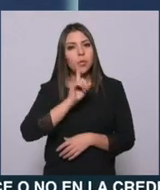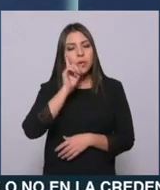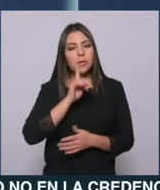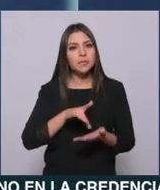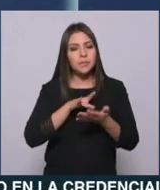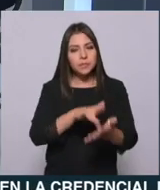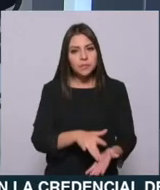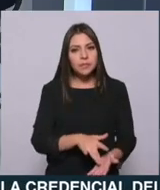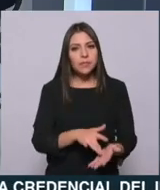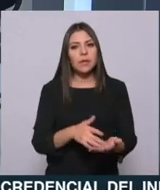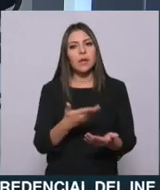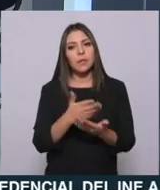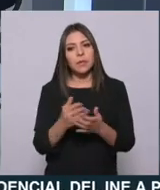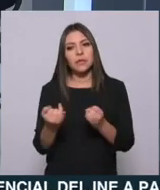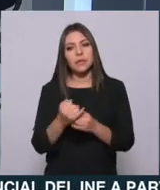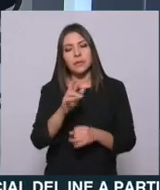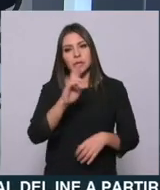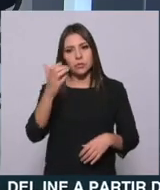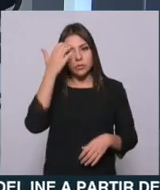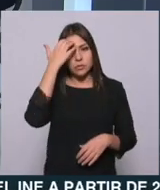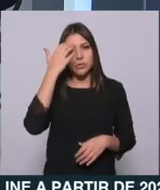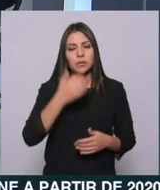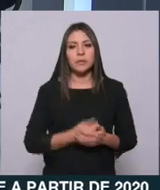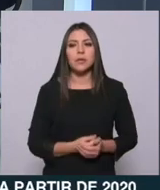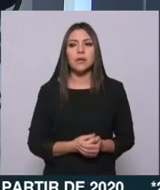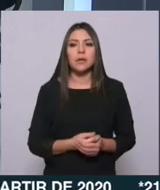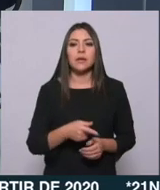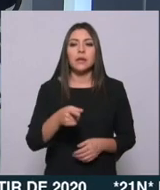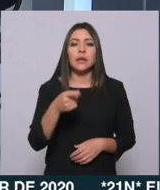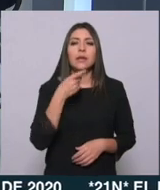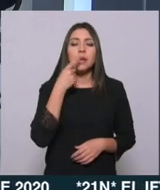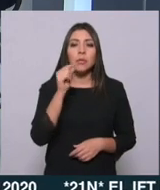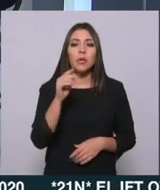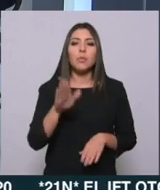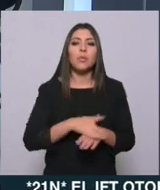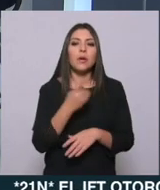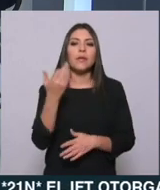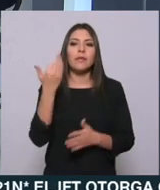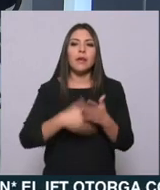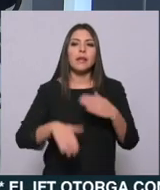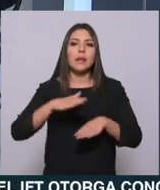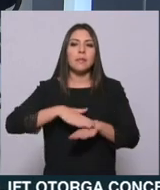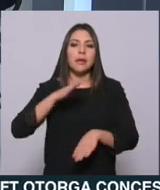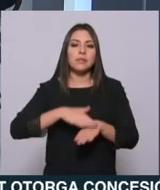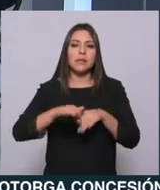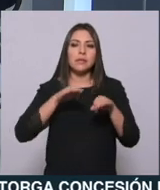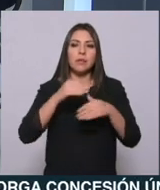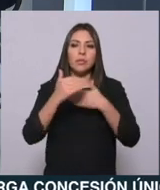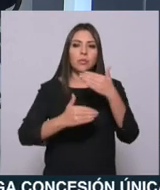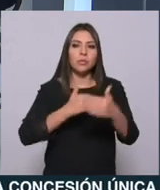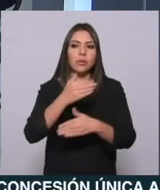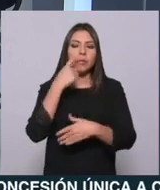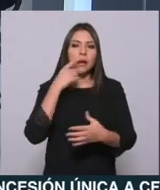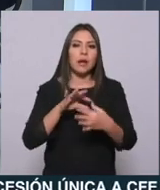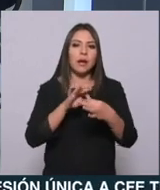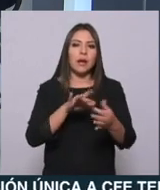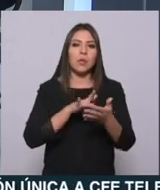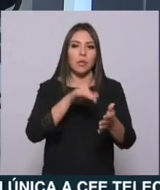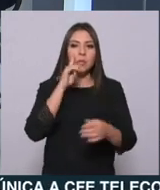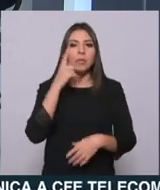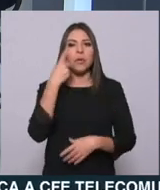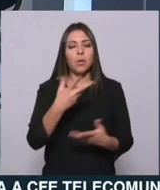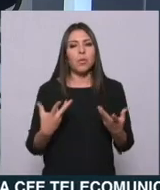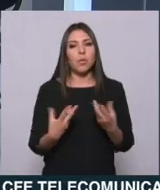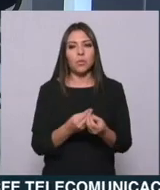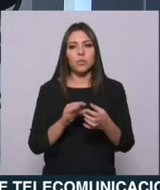y por eso también un poco el reconocimiento. Digo un poco porque tiene que avanzar mucho más la política transversal en su favor, pero vamos juntos. Y eso ya es un gran paso.